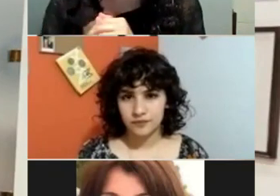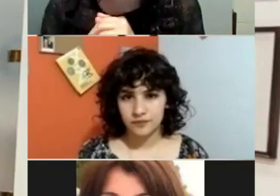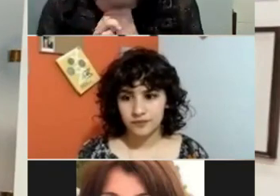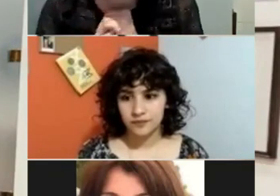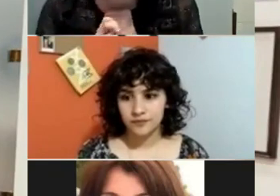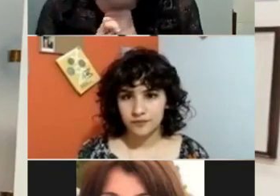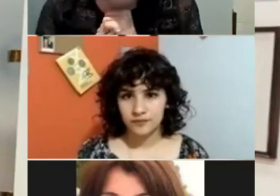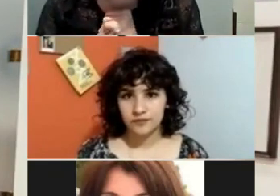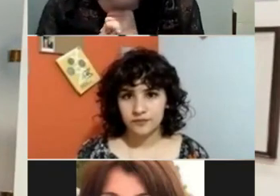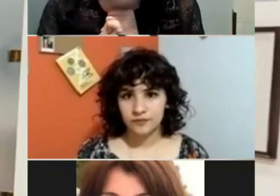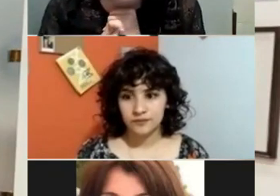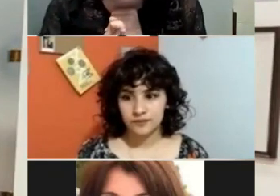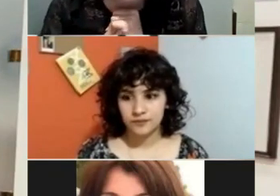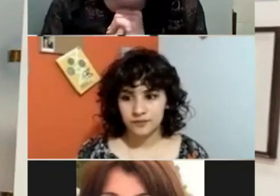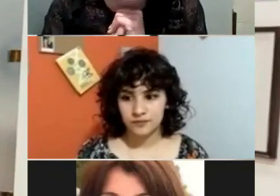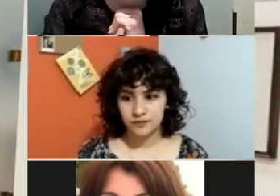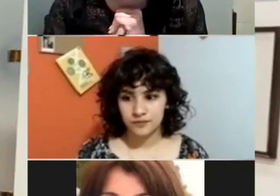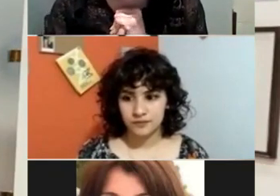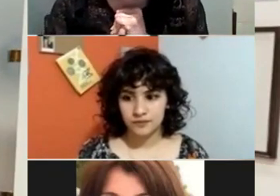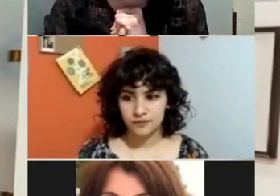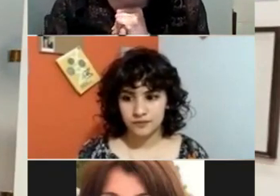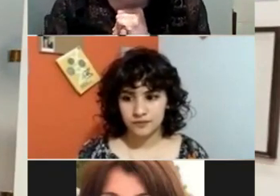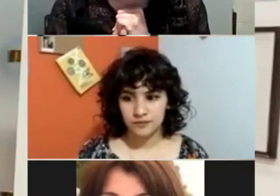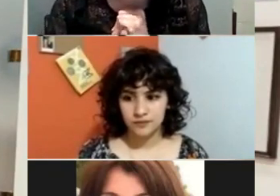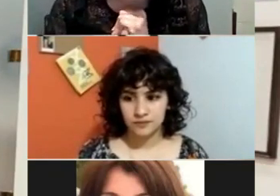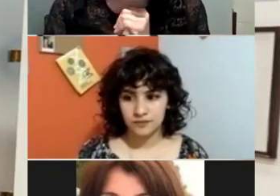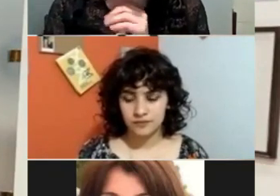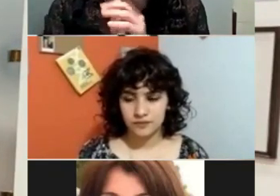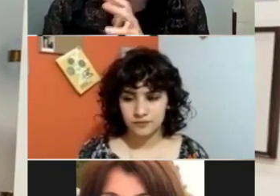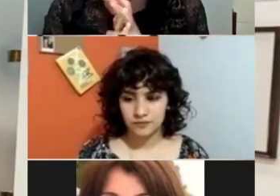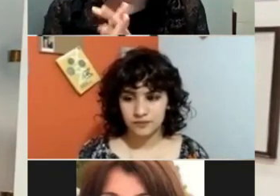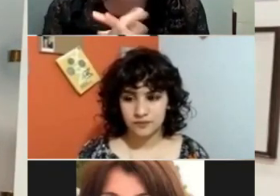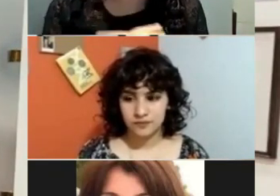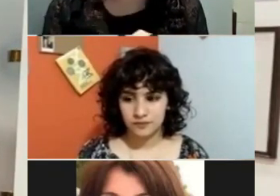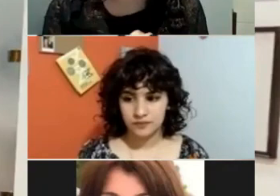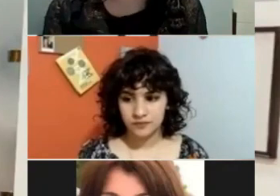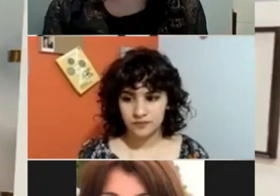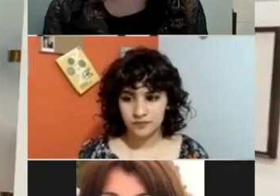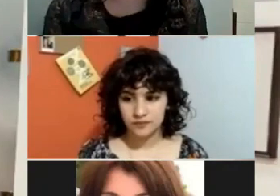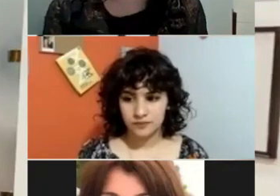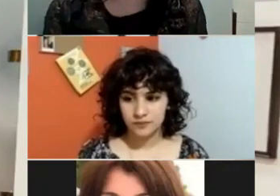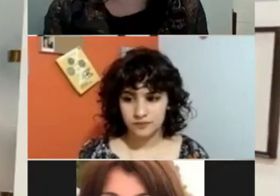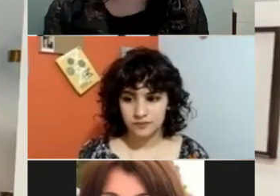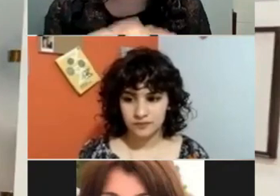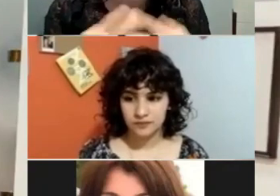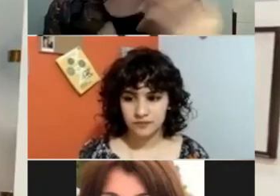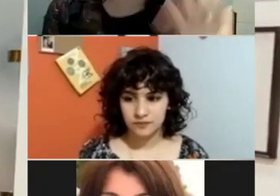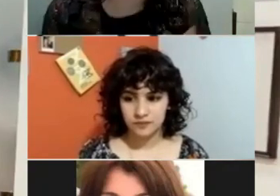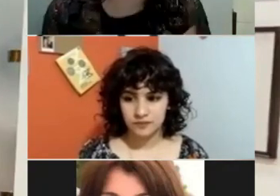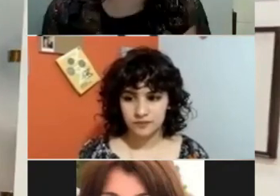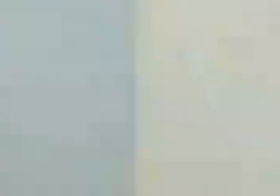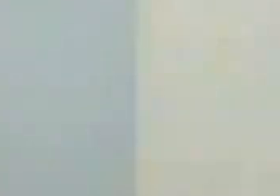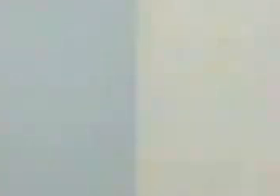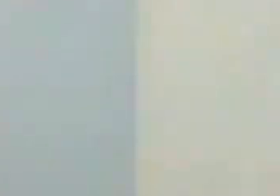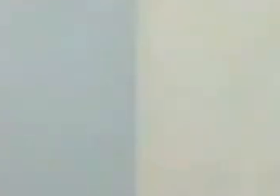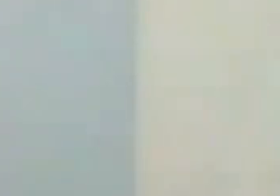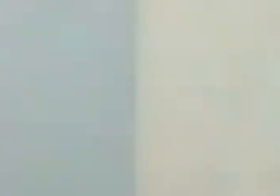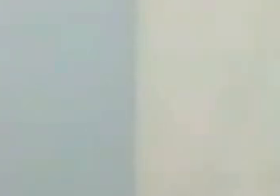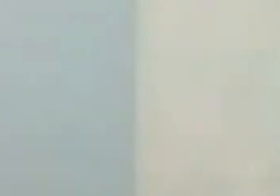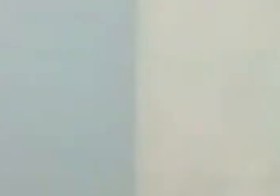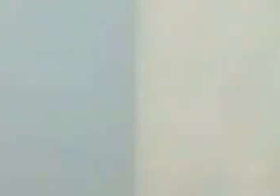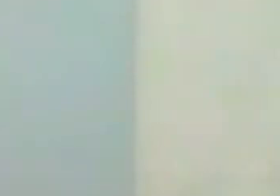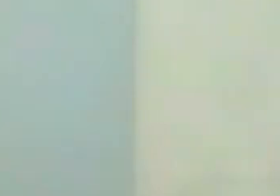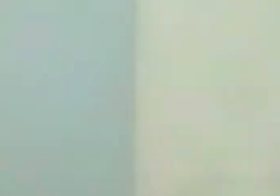al intérprete de lengua de señas en estos videos. Es un trabajo que venimos haciendo